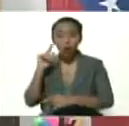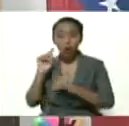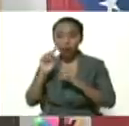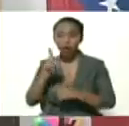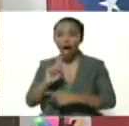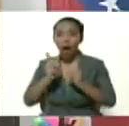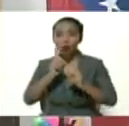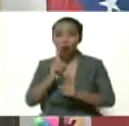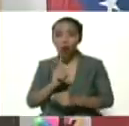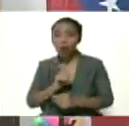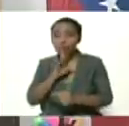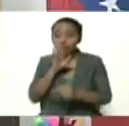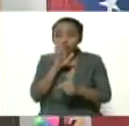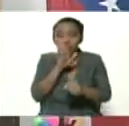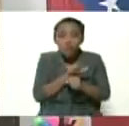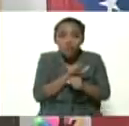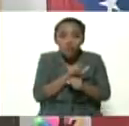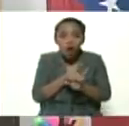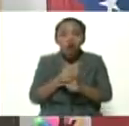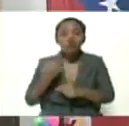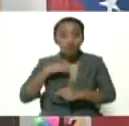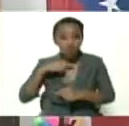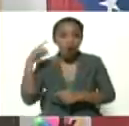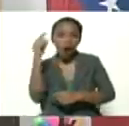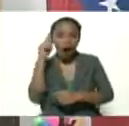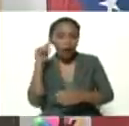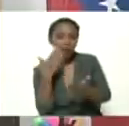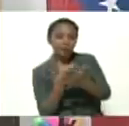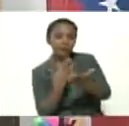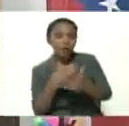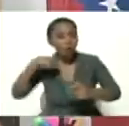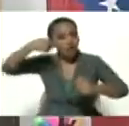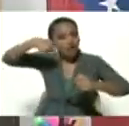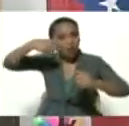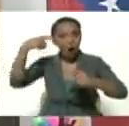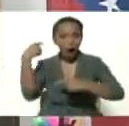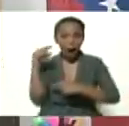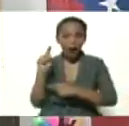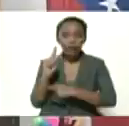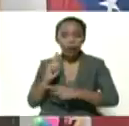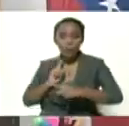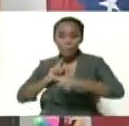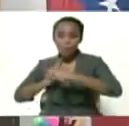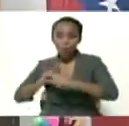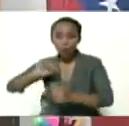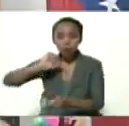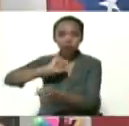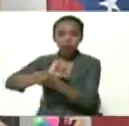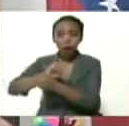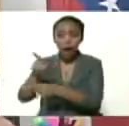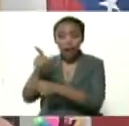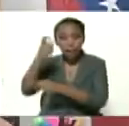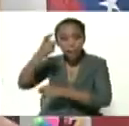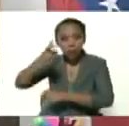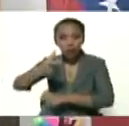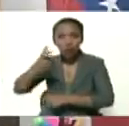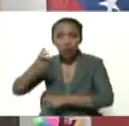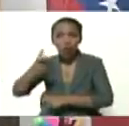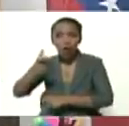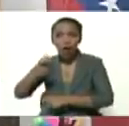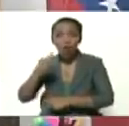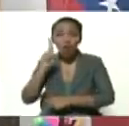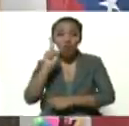callaron. Nosotros tenemos las pruebas, los videos. Fue capturada esta persona con